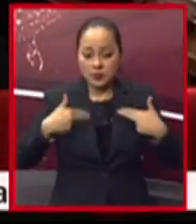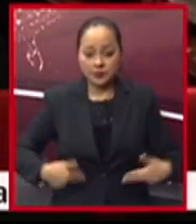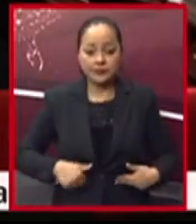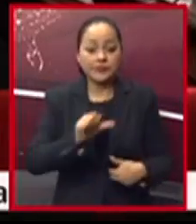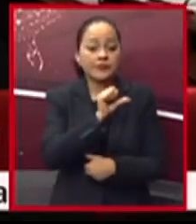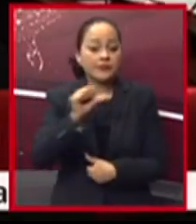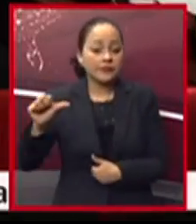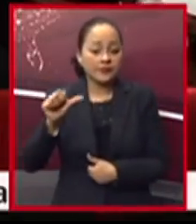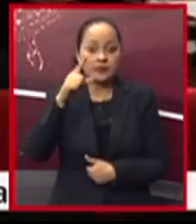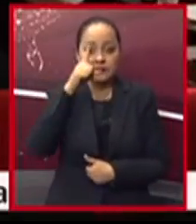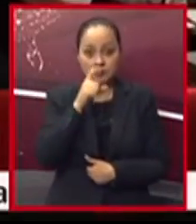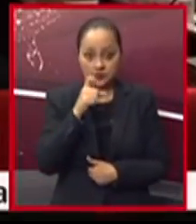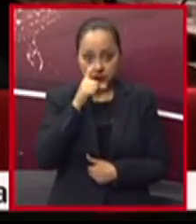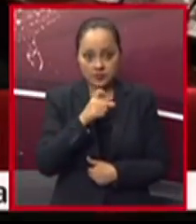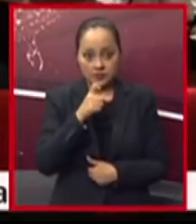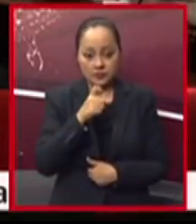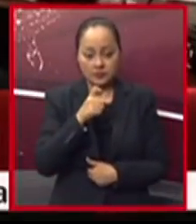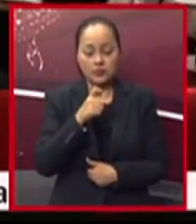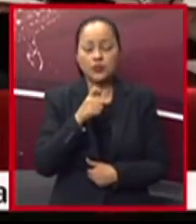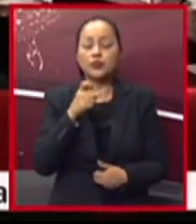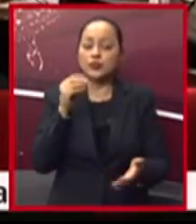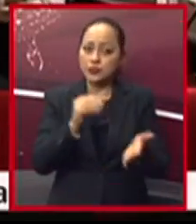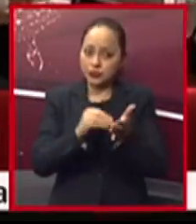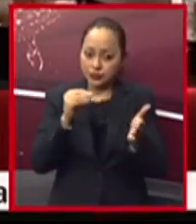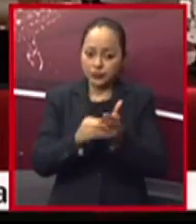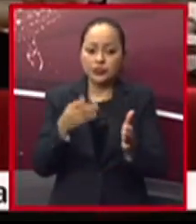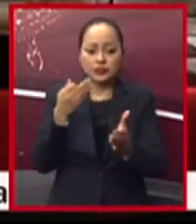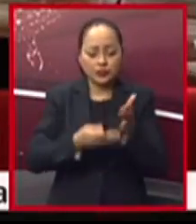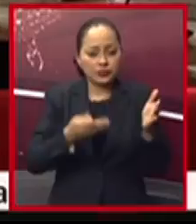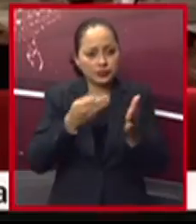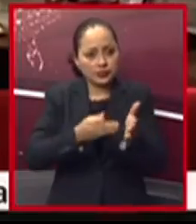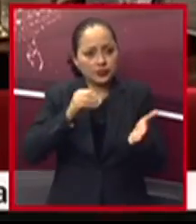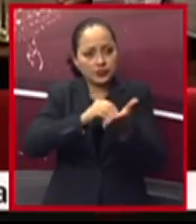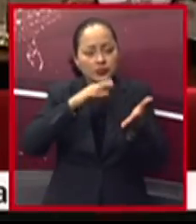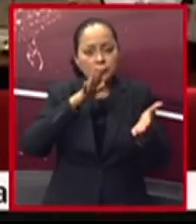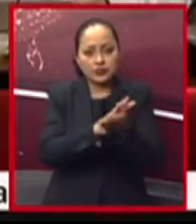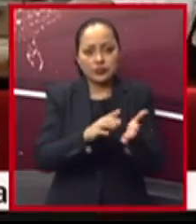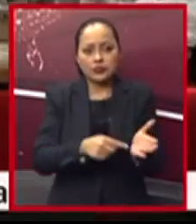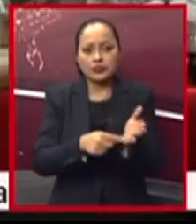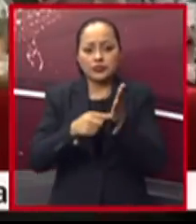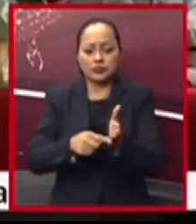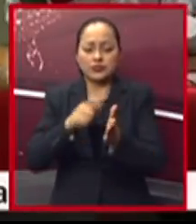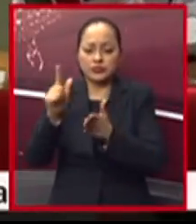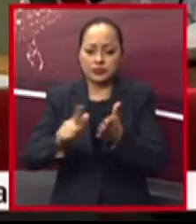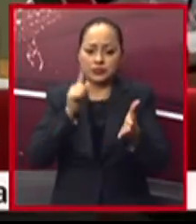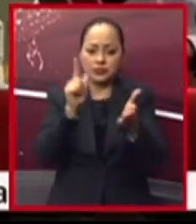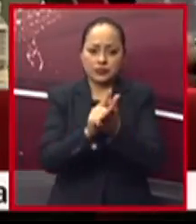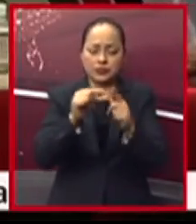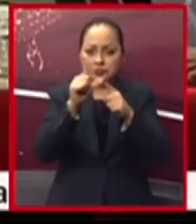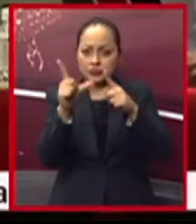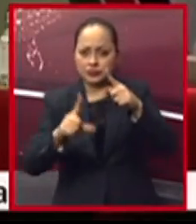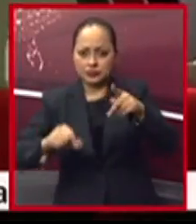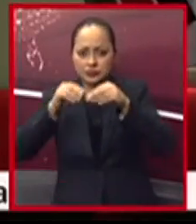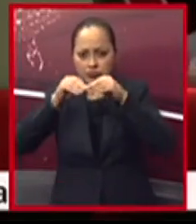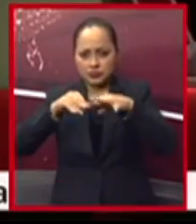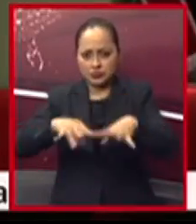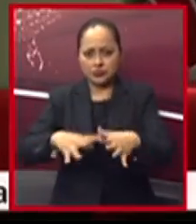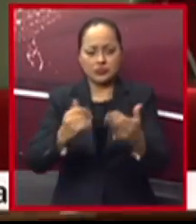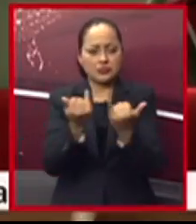agua. Falta todavía establecerlo en las leyes